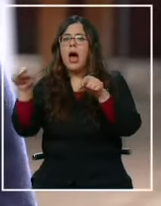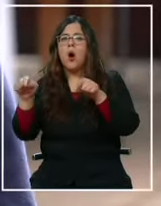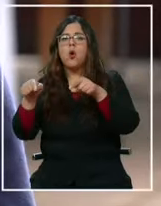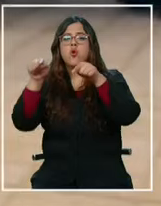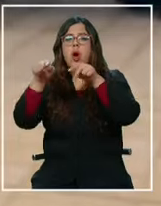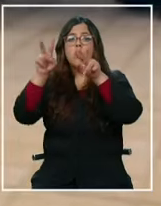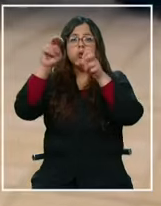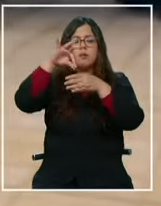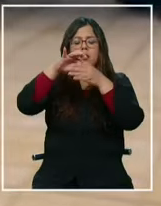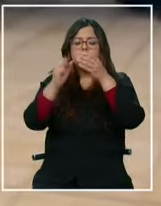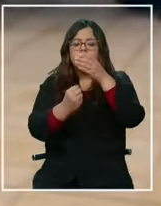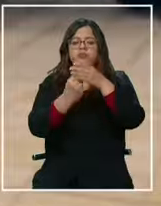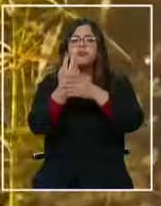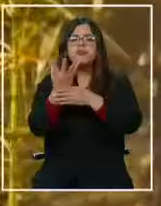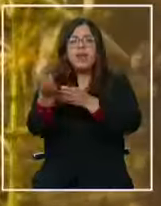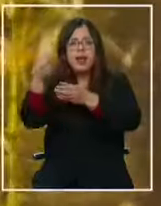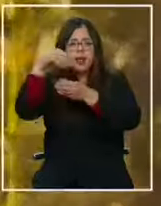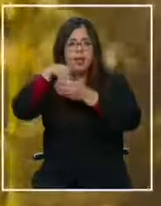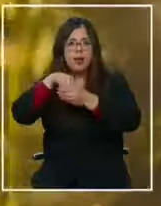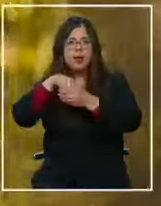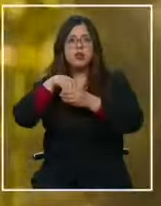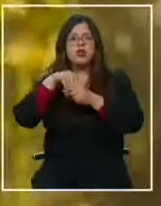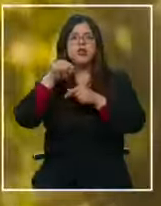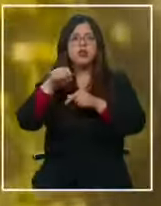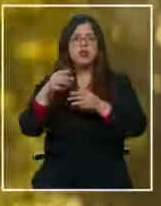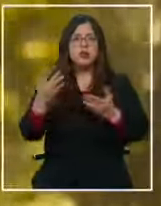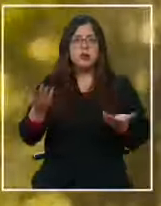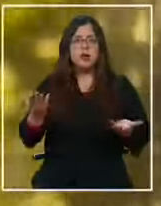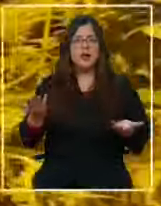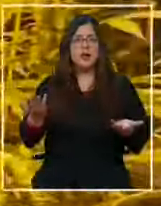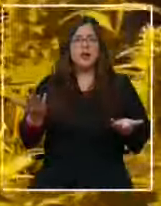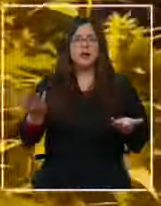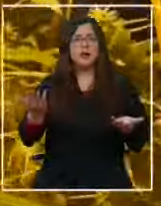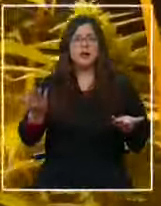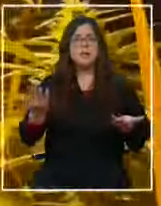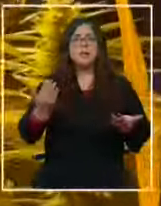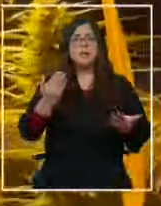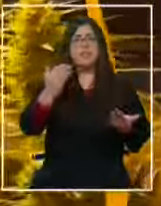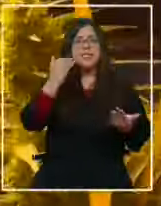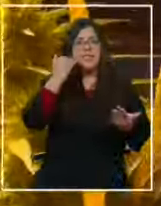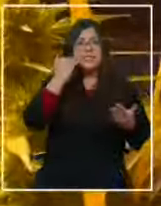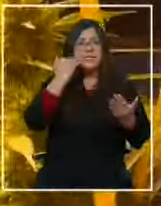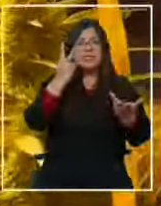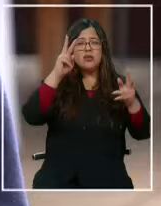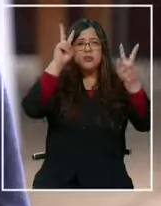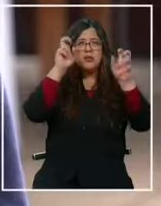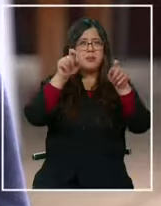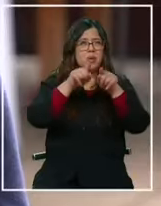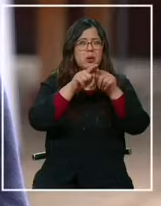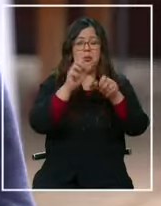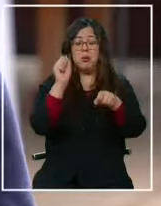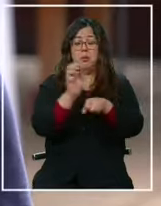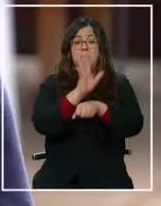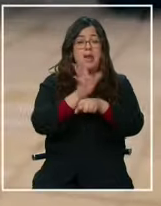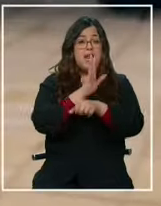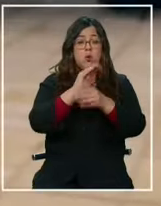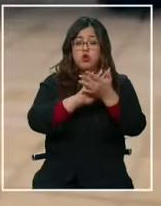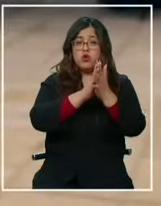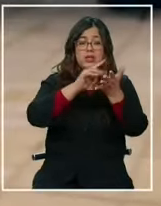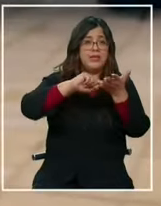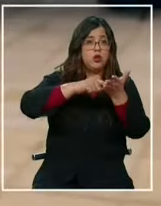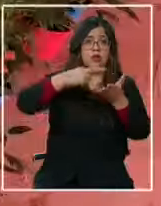cultivo indoor que de verdad era casi como una producción cinematográfica con toda la tecnología